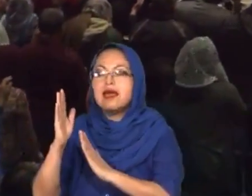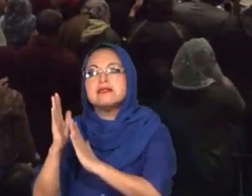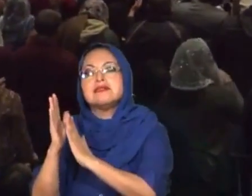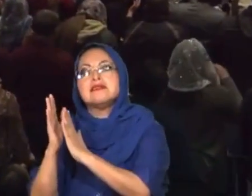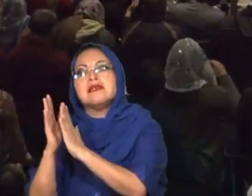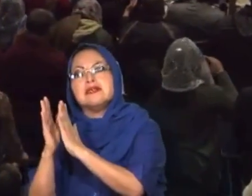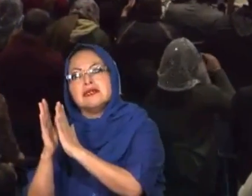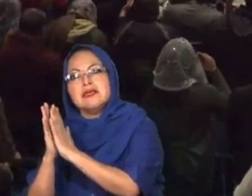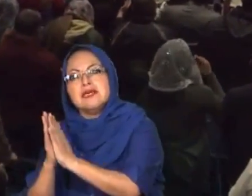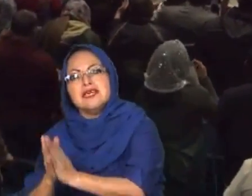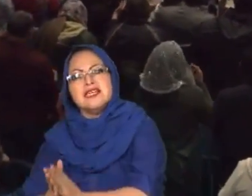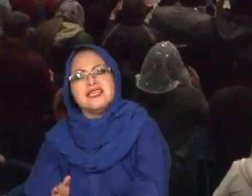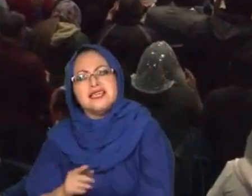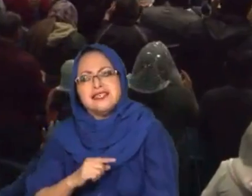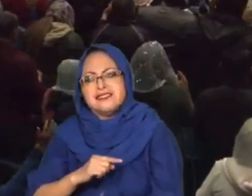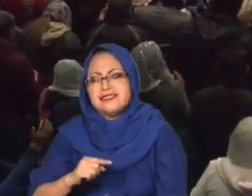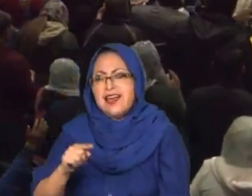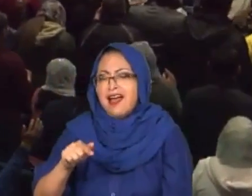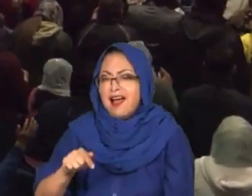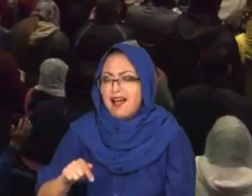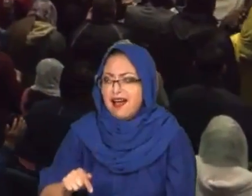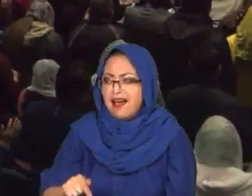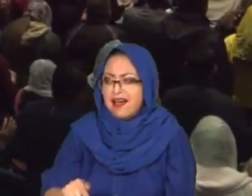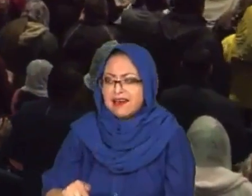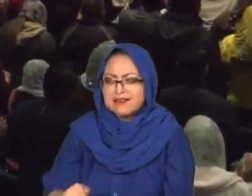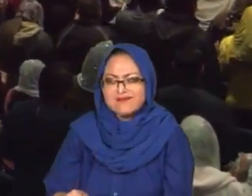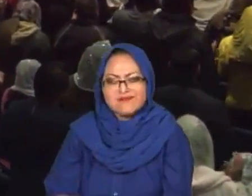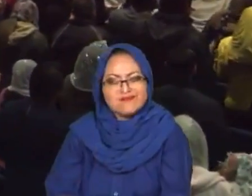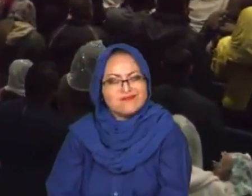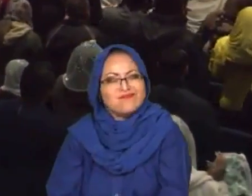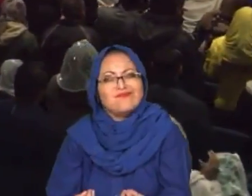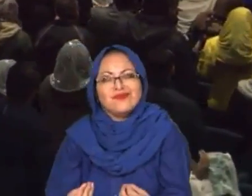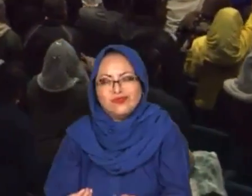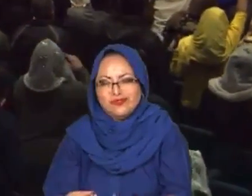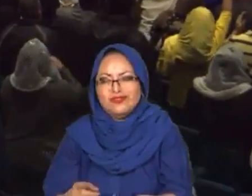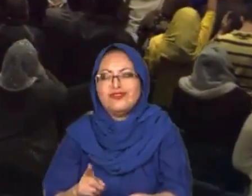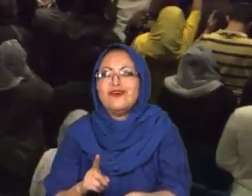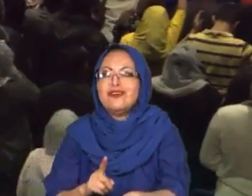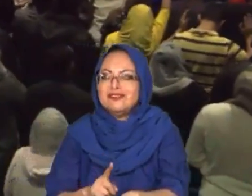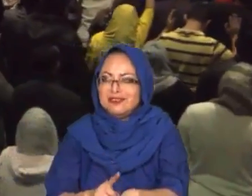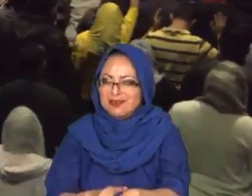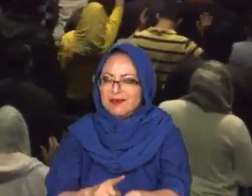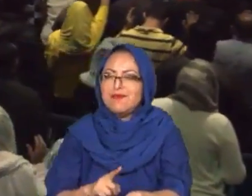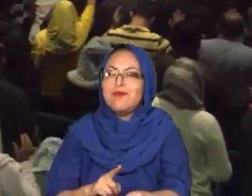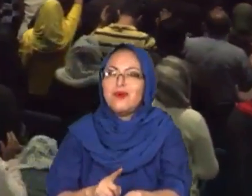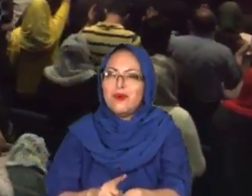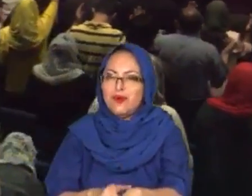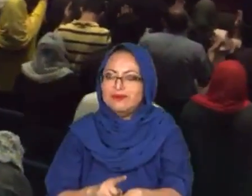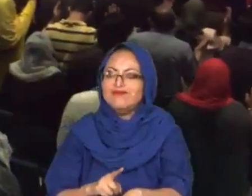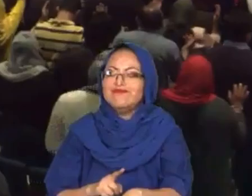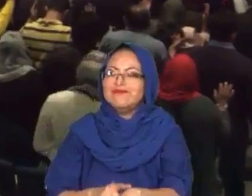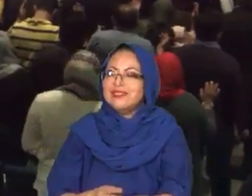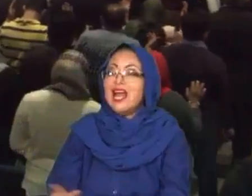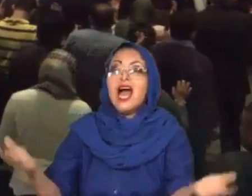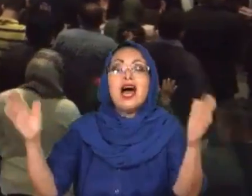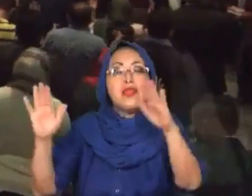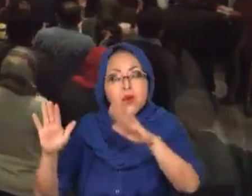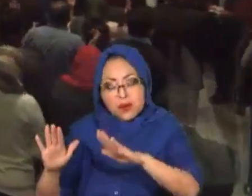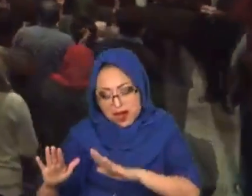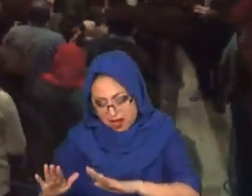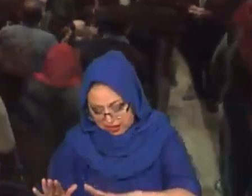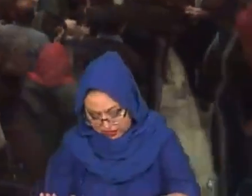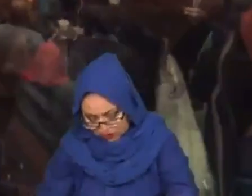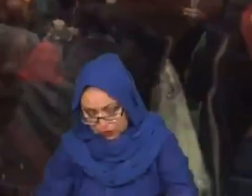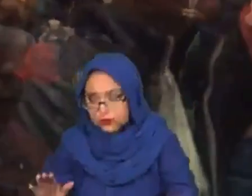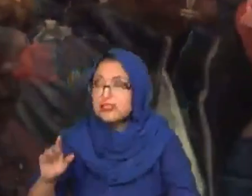y así estar perdido horas y horas